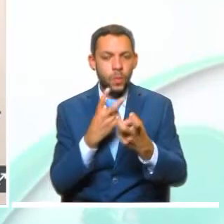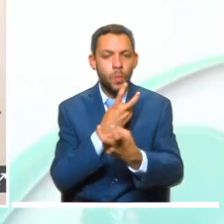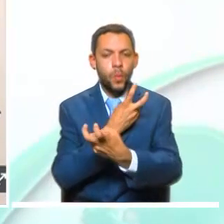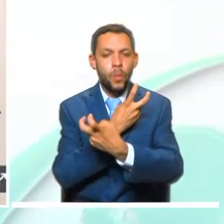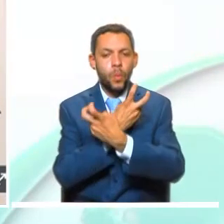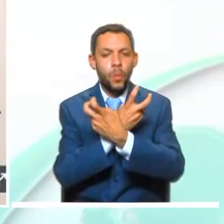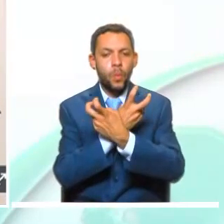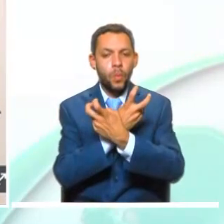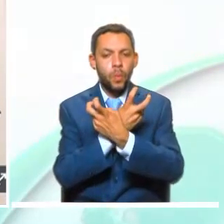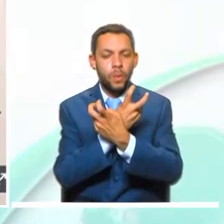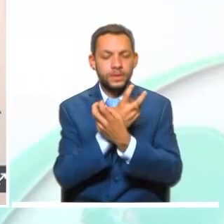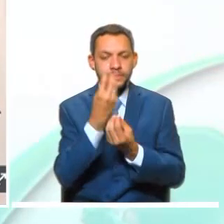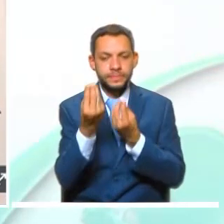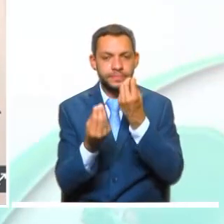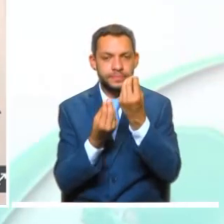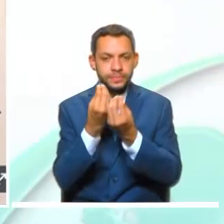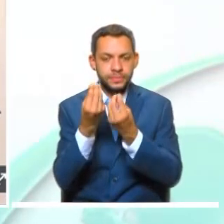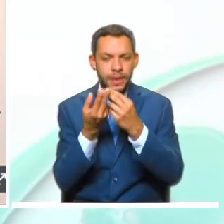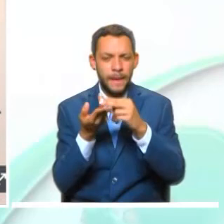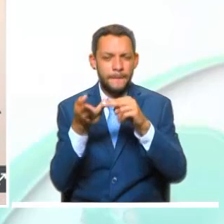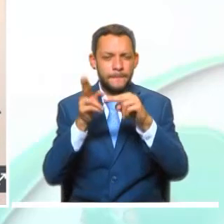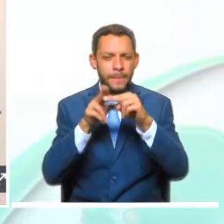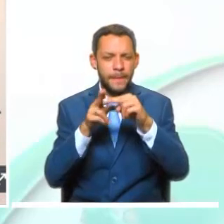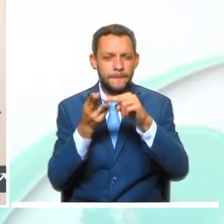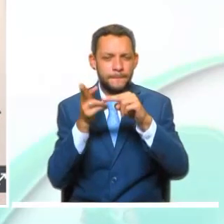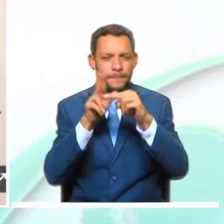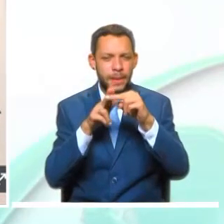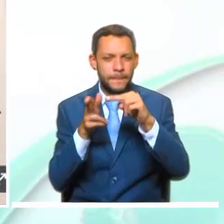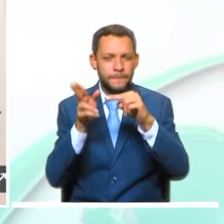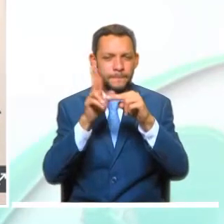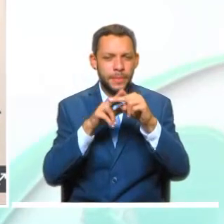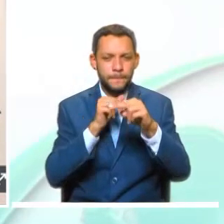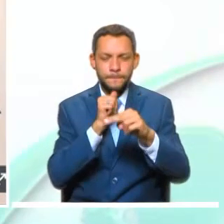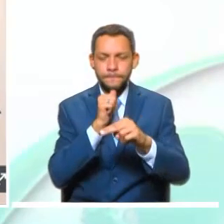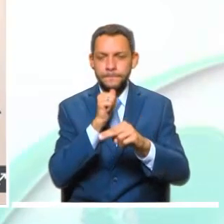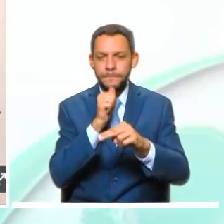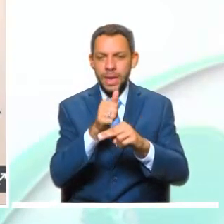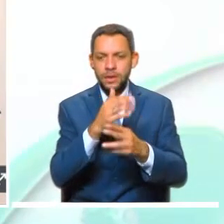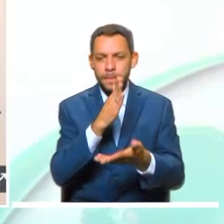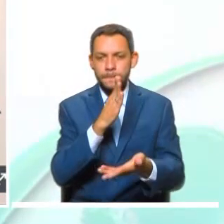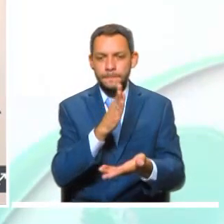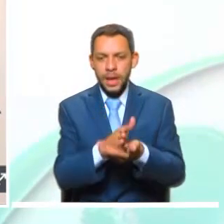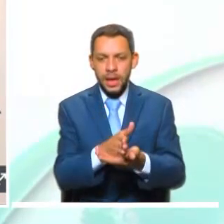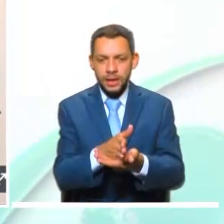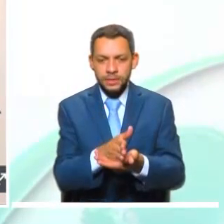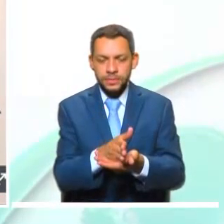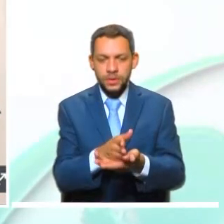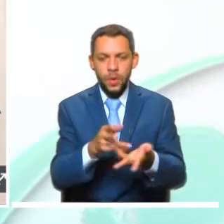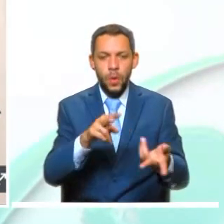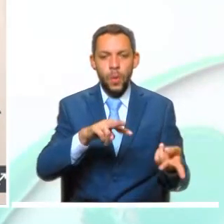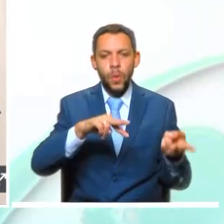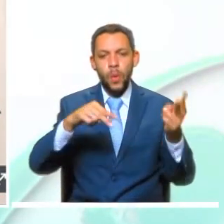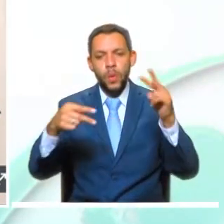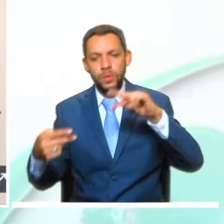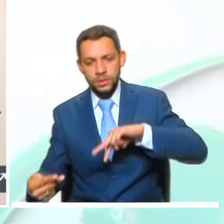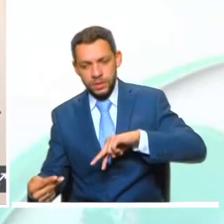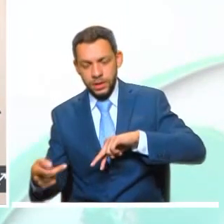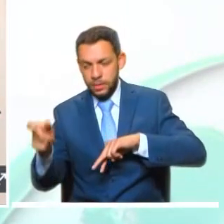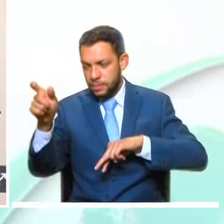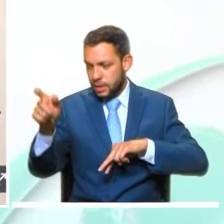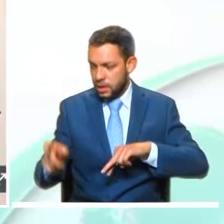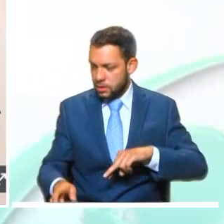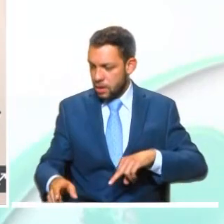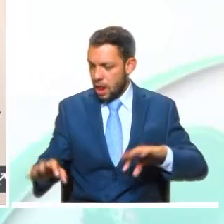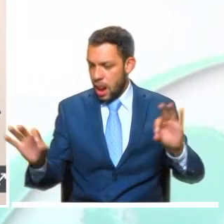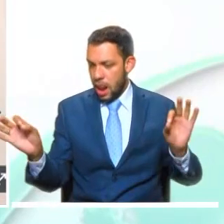se exacerben se empeoren de lo contrario si la persona únicamente le